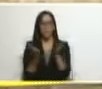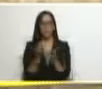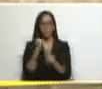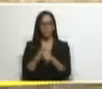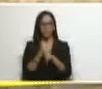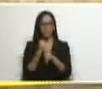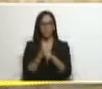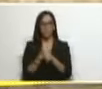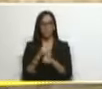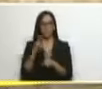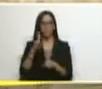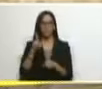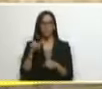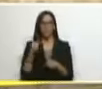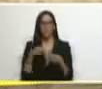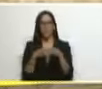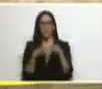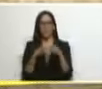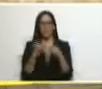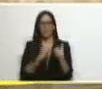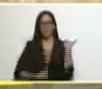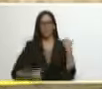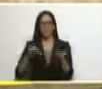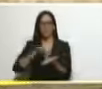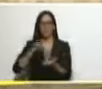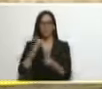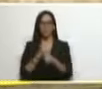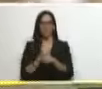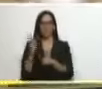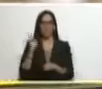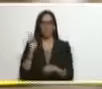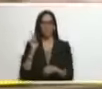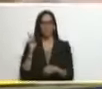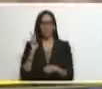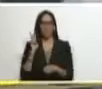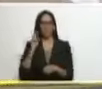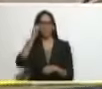Will Rangel, compañero, presidente de la Central de Trabajadores de Venezuela,